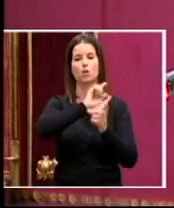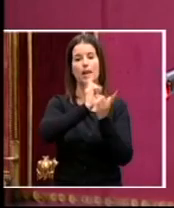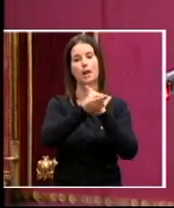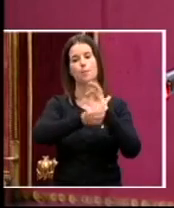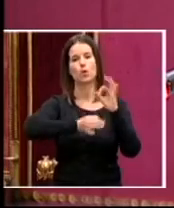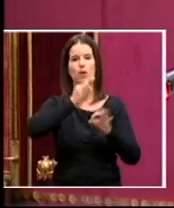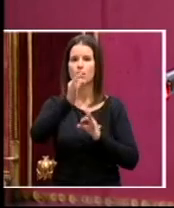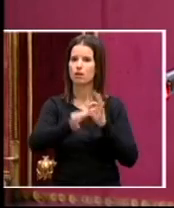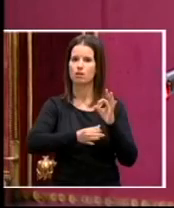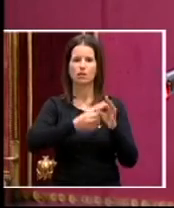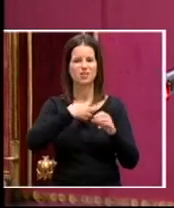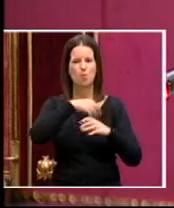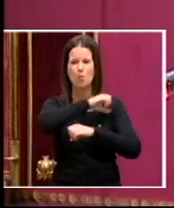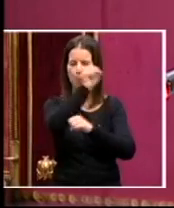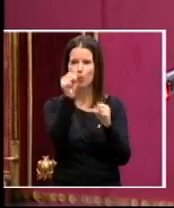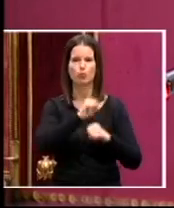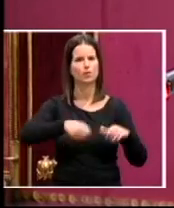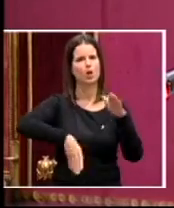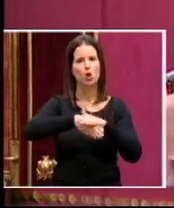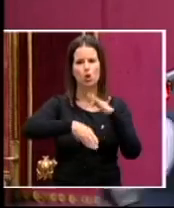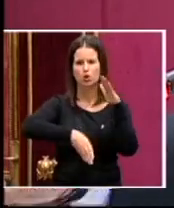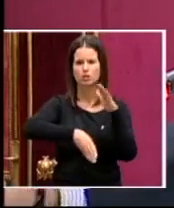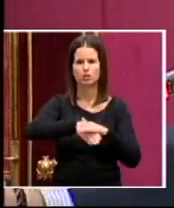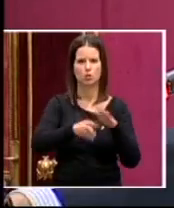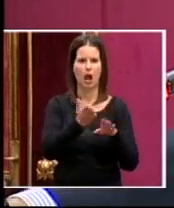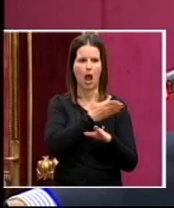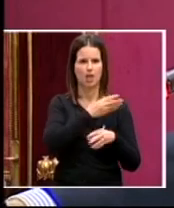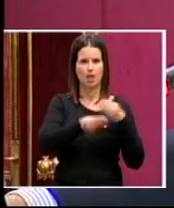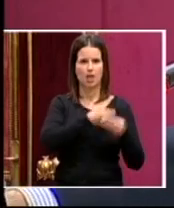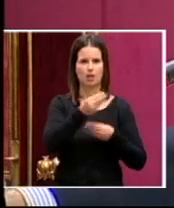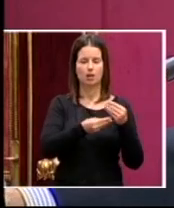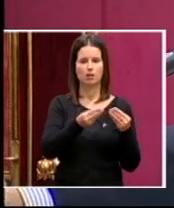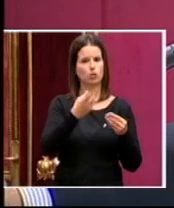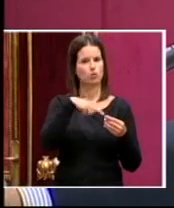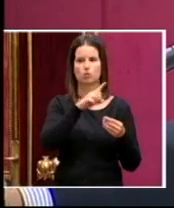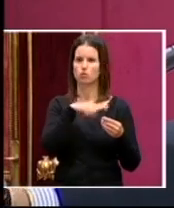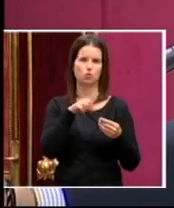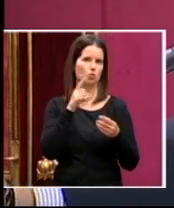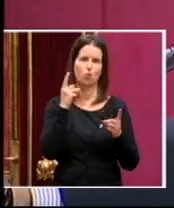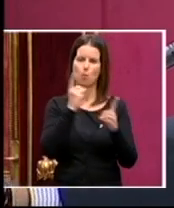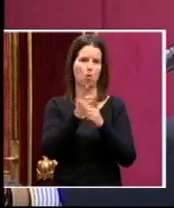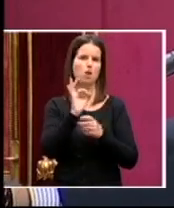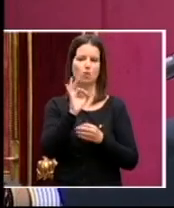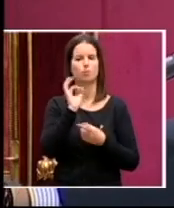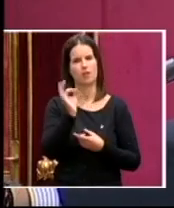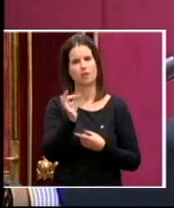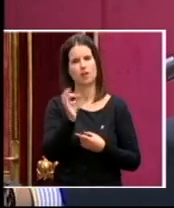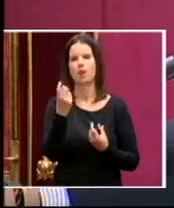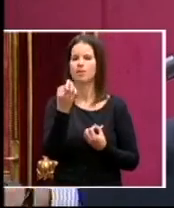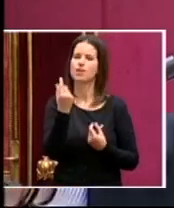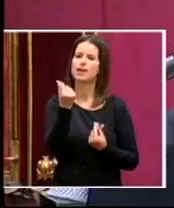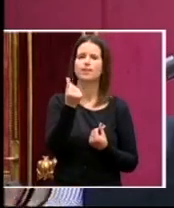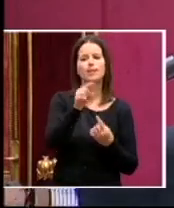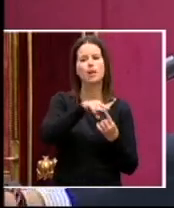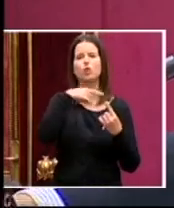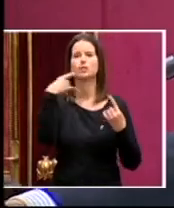que sería imposible continuar con la concesión que se estaba desarrollando. Nosotros no vamos a oponernos. Es cierto que se tiene que realizar esa transferencia